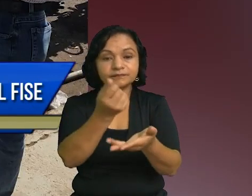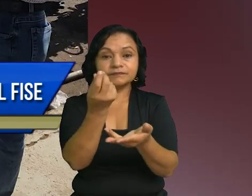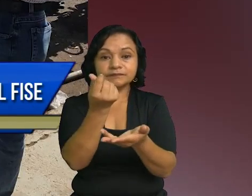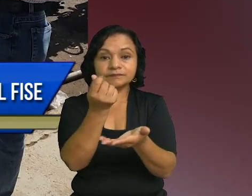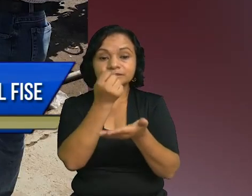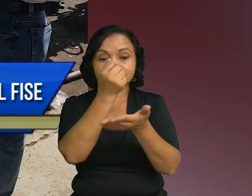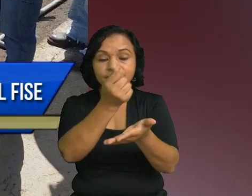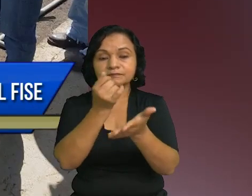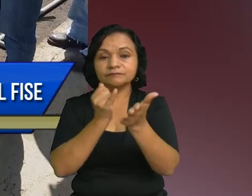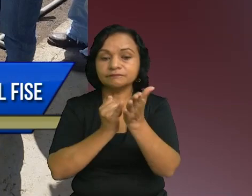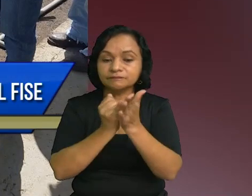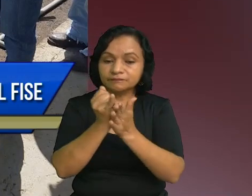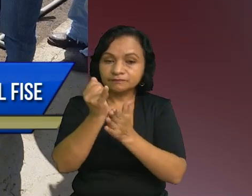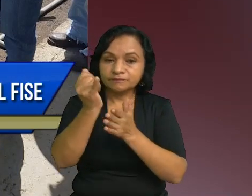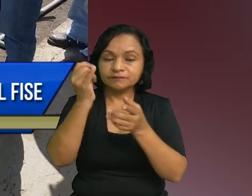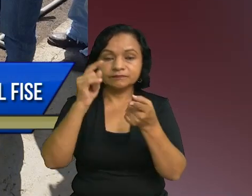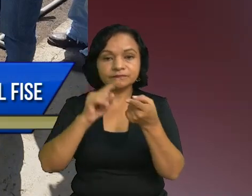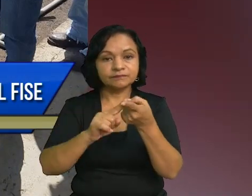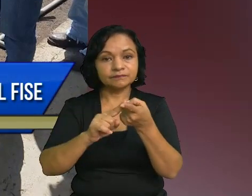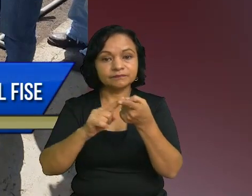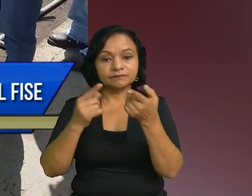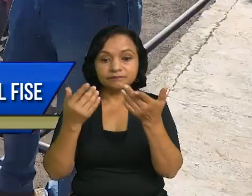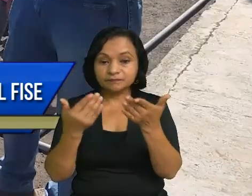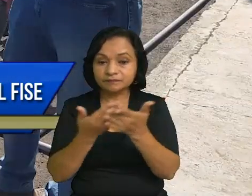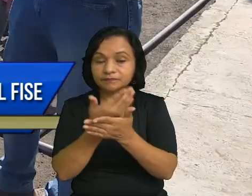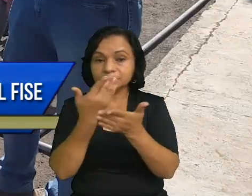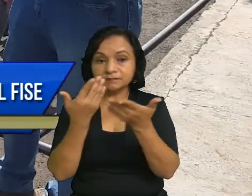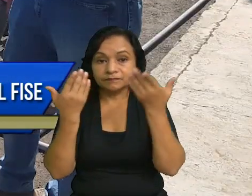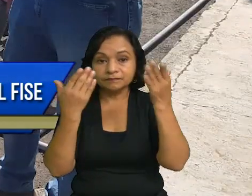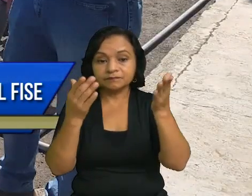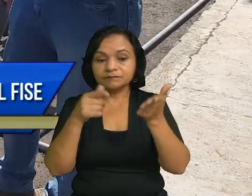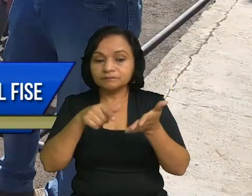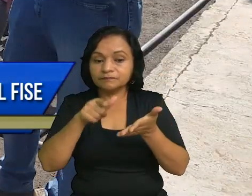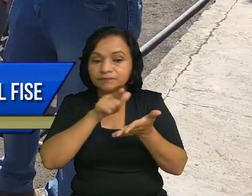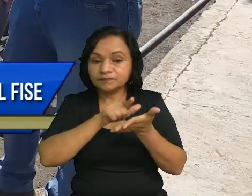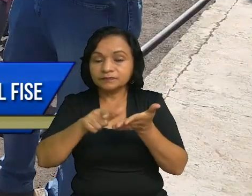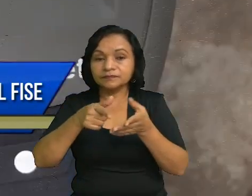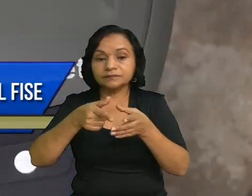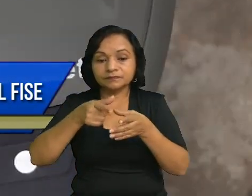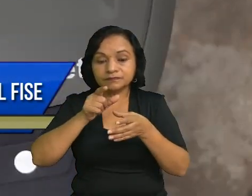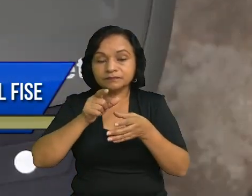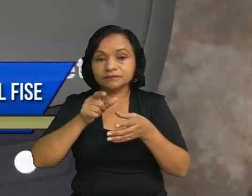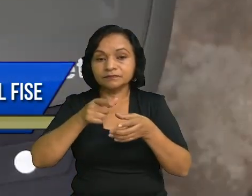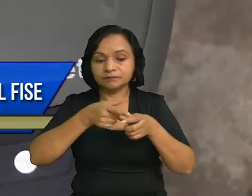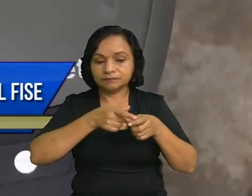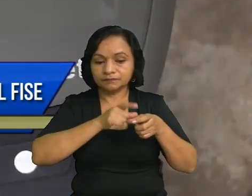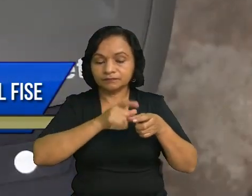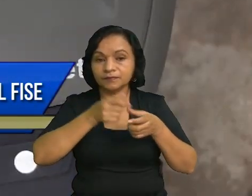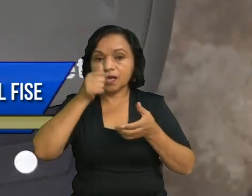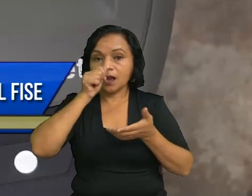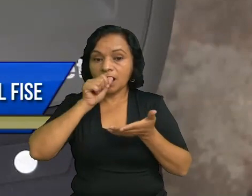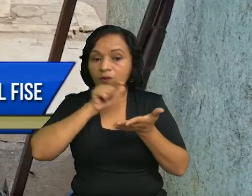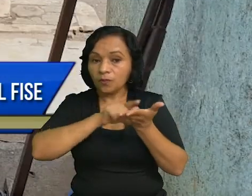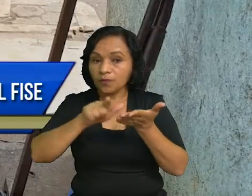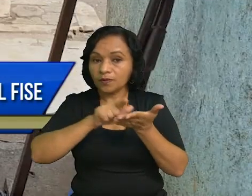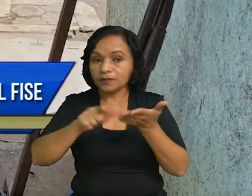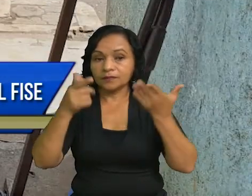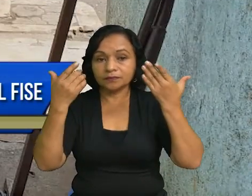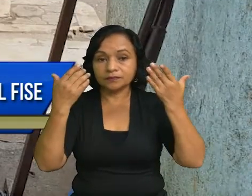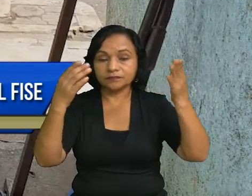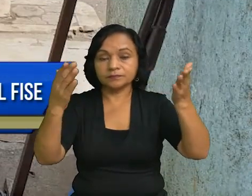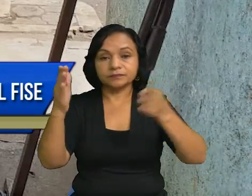e investigaciones tecnológicas para el tema del saneamiento y la higiene pero también algunas opciones